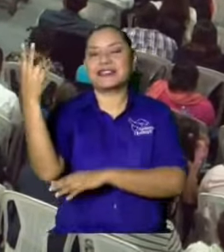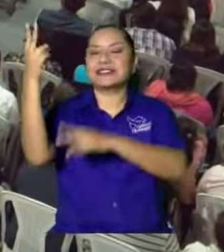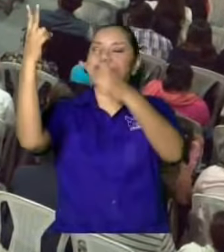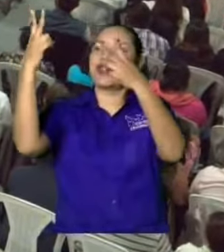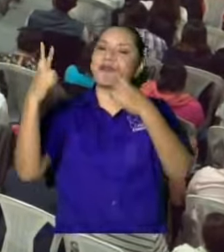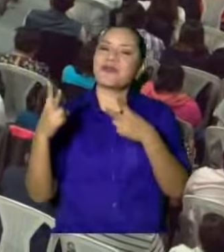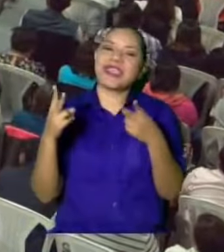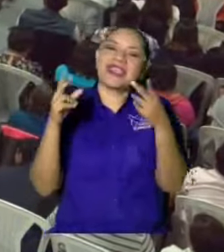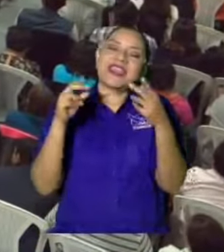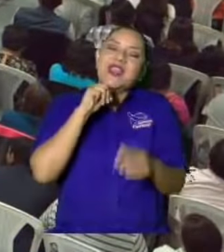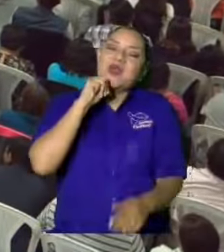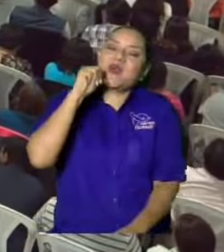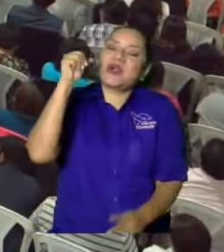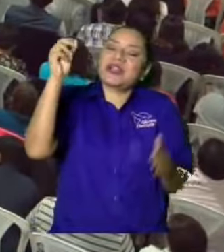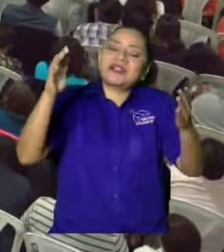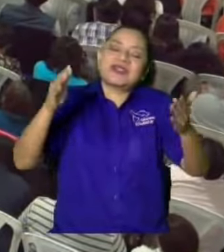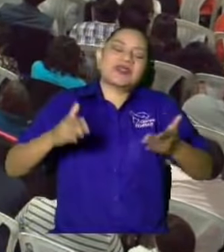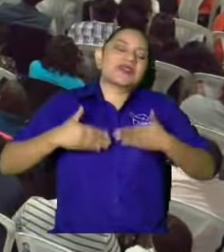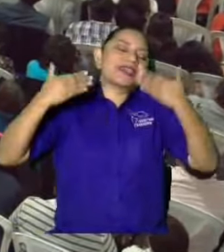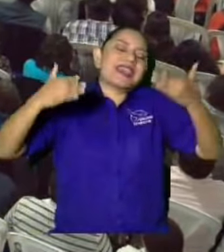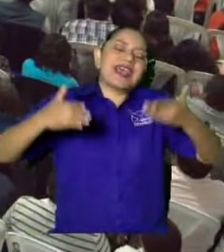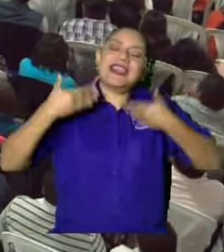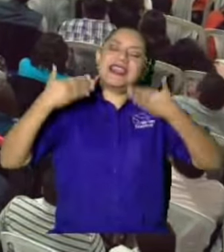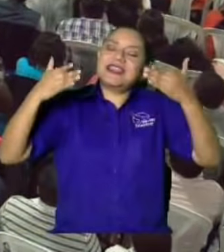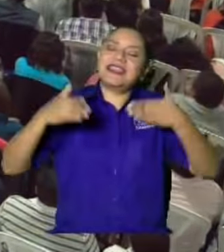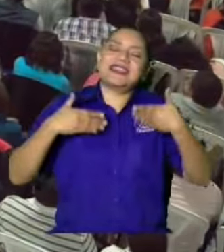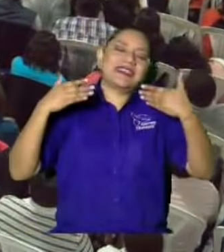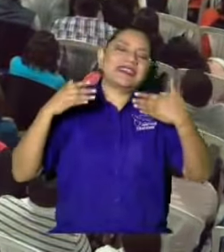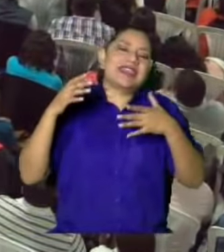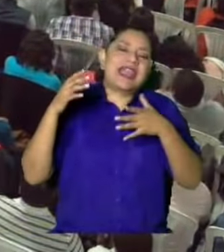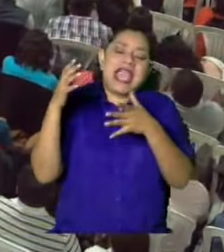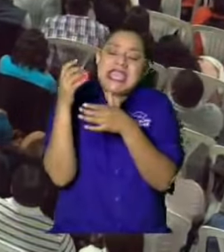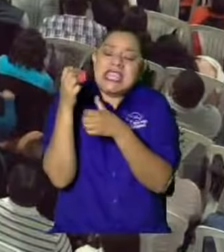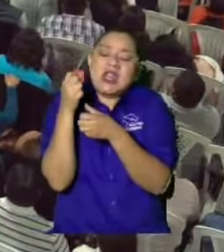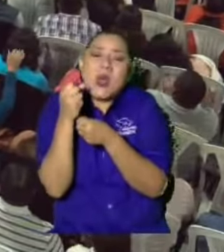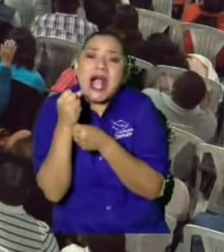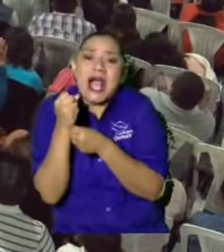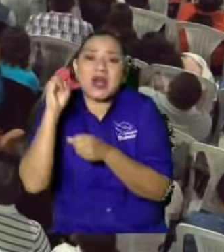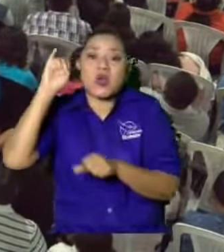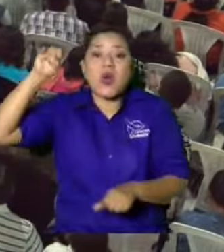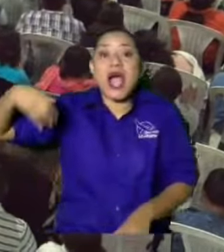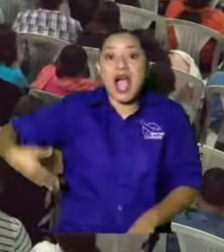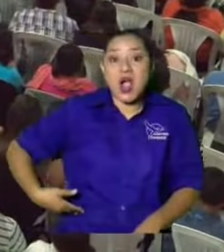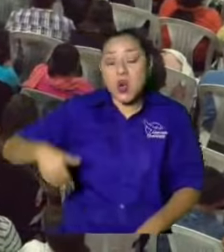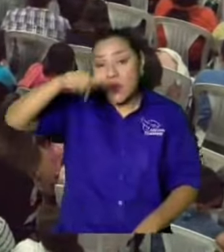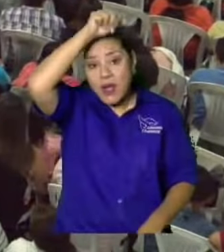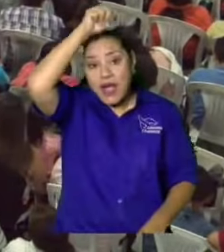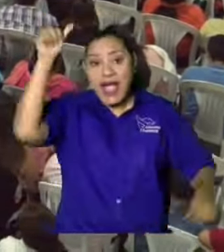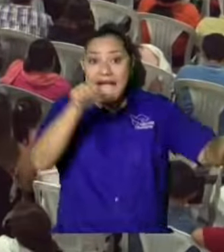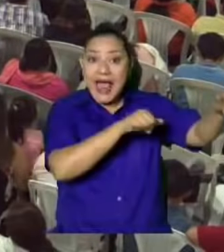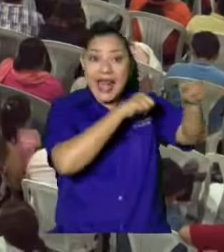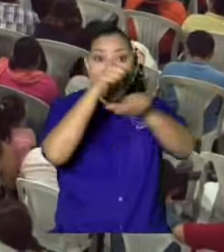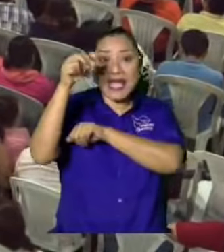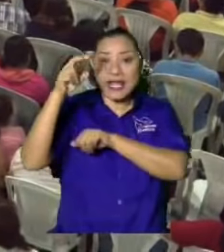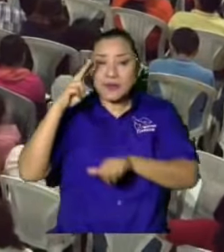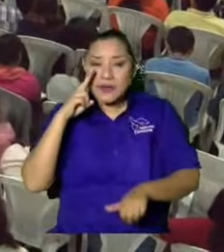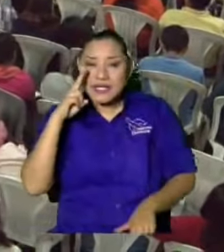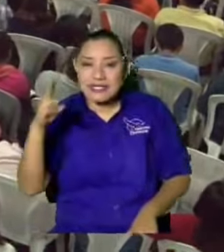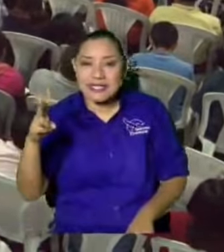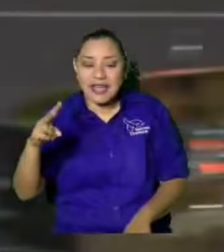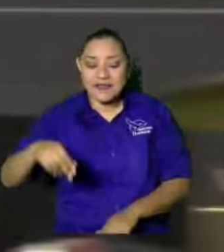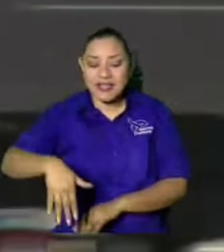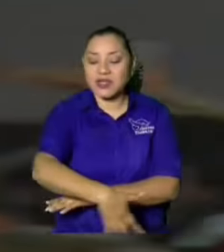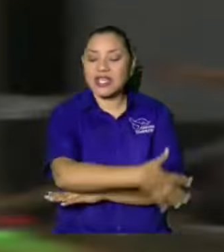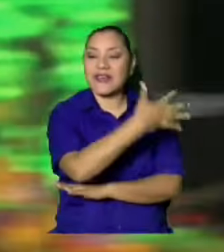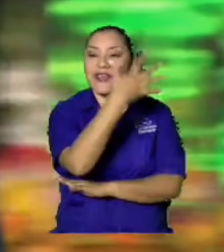alegría. ¿Entendió Jacob? No te suelto, no te suelto, porque ahora estoy viendo que viene el